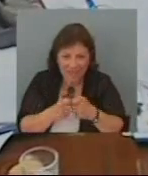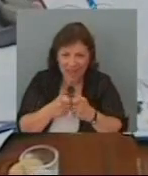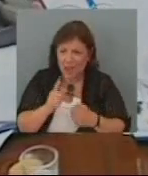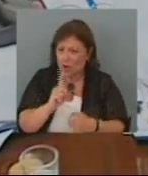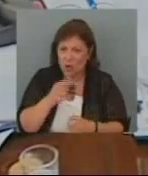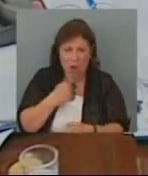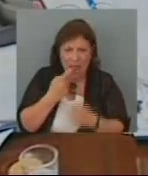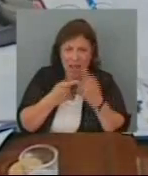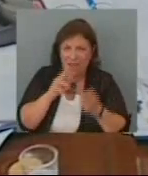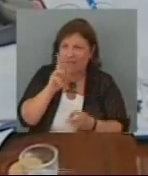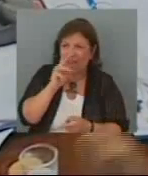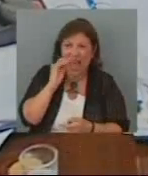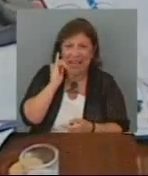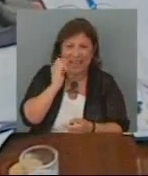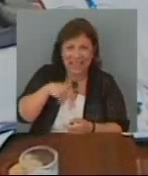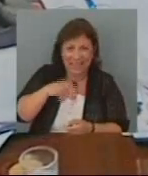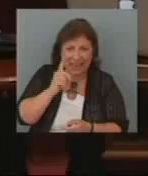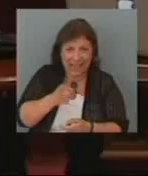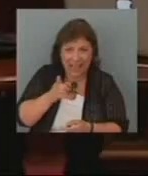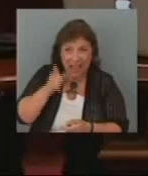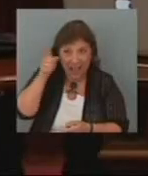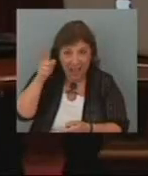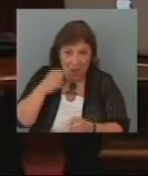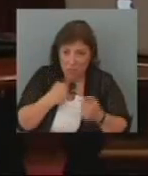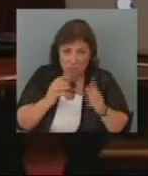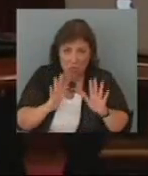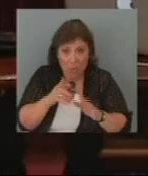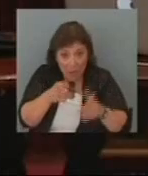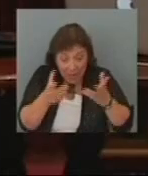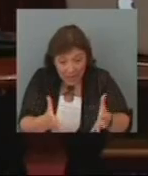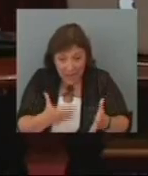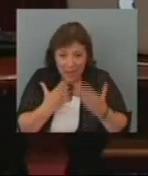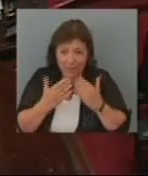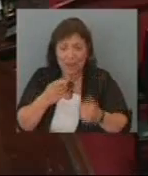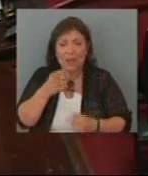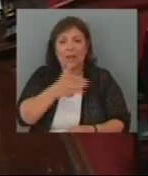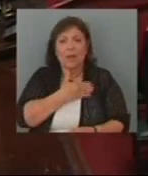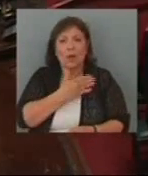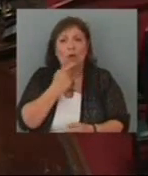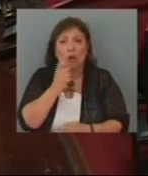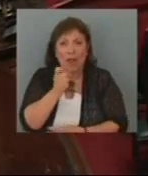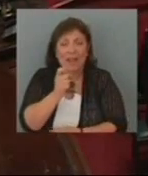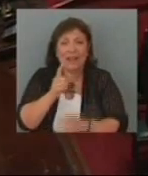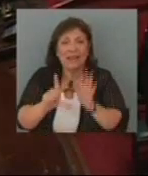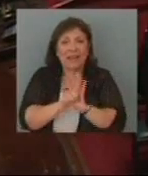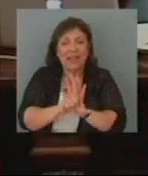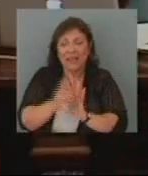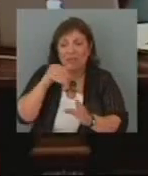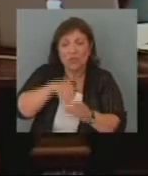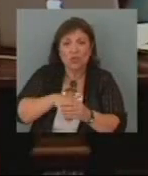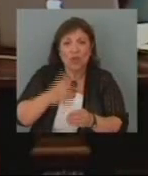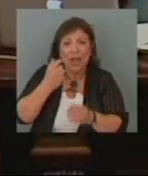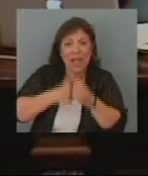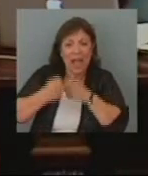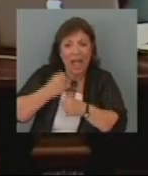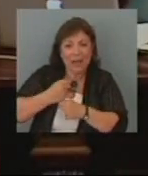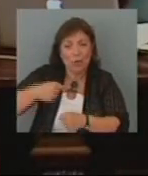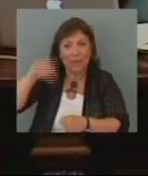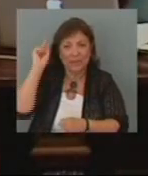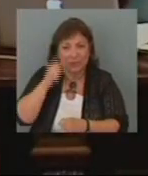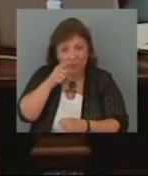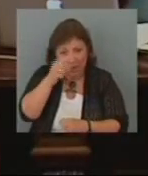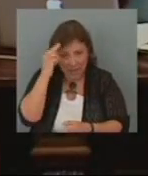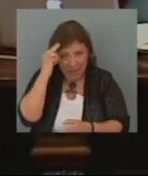Baring. Pero si quieren hablar de Baring, hablamos de Baring. Desde el Partido Colorado también hubo reclamos por la ley que se votó el año pasado. Recuerdo que